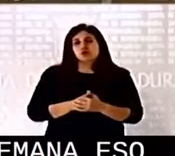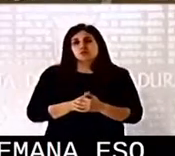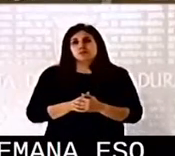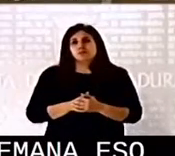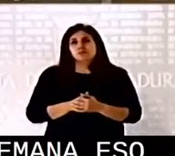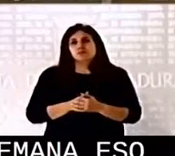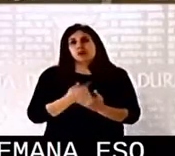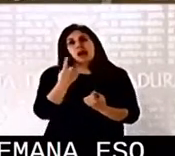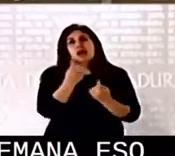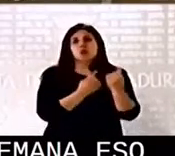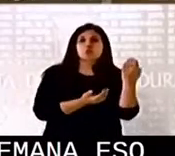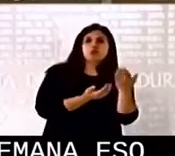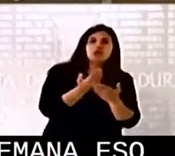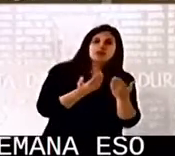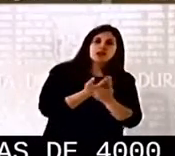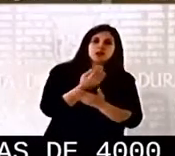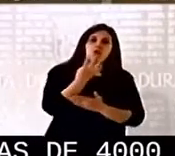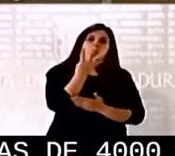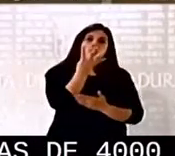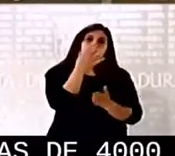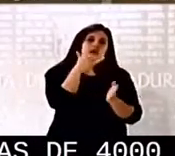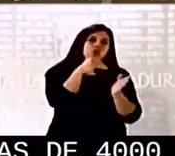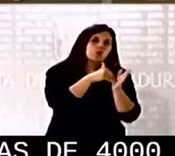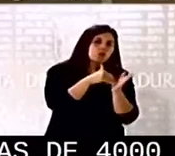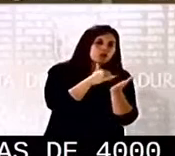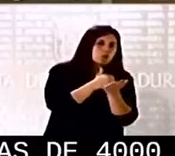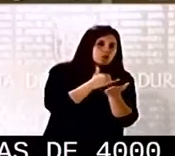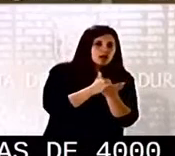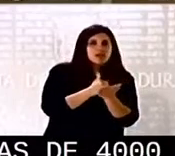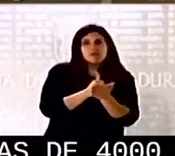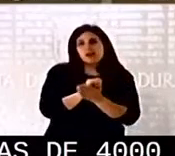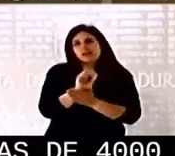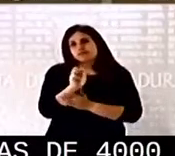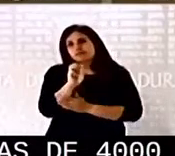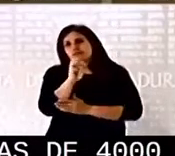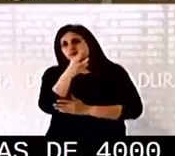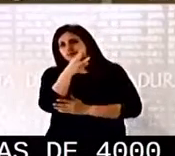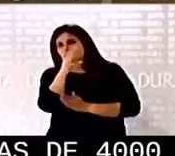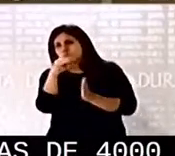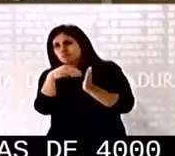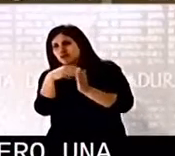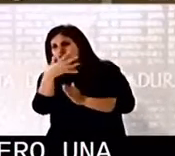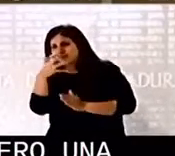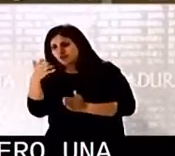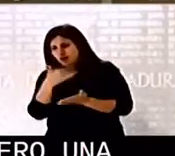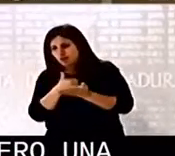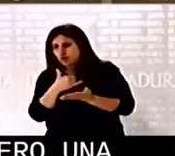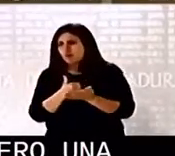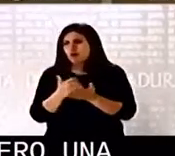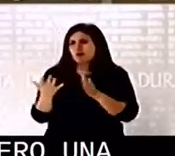hay días de 4.000, días de 3.500, días de 2.000 y pico, pero una media muy importante